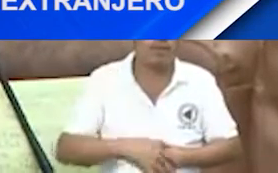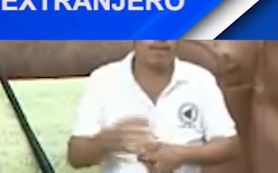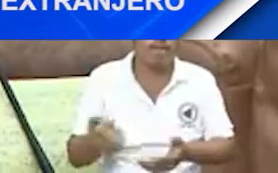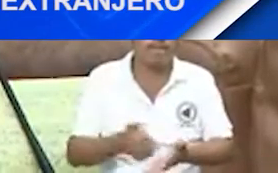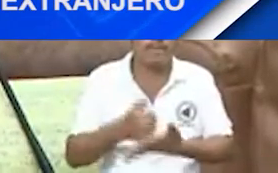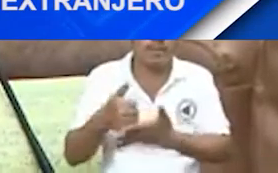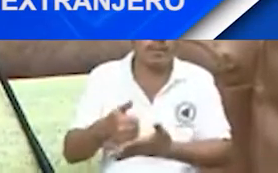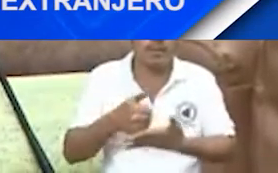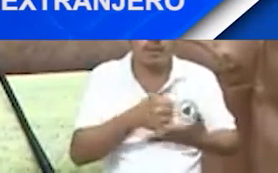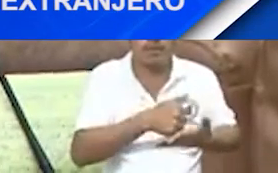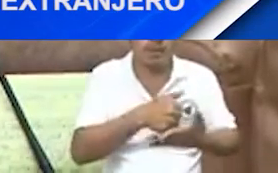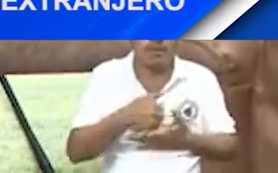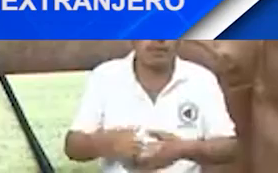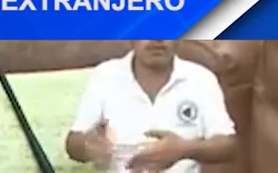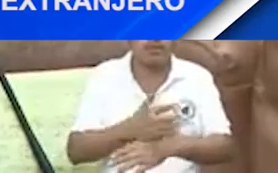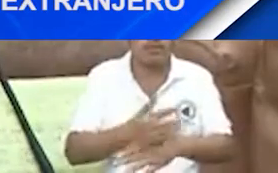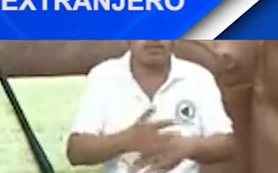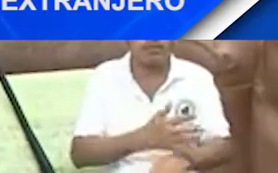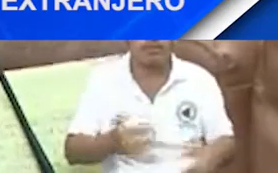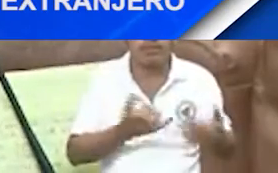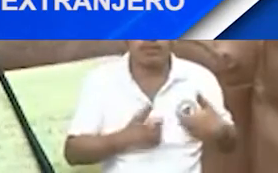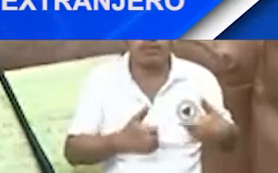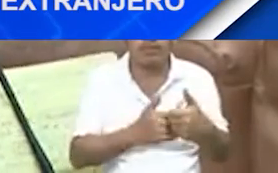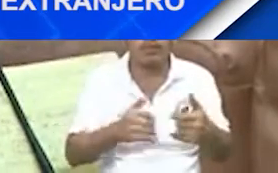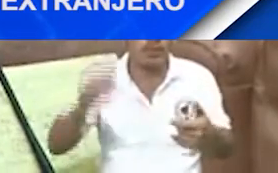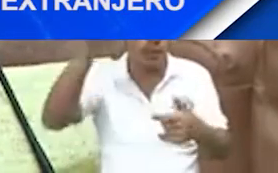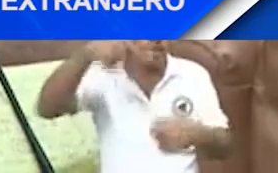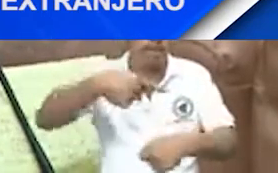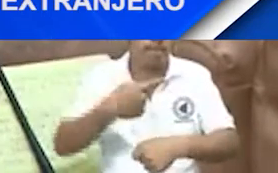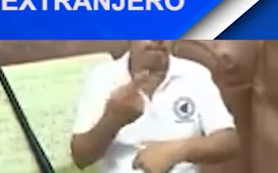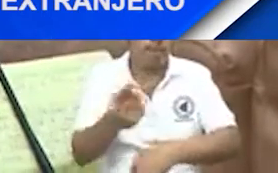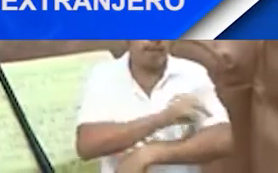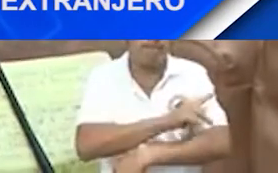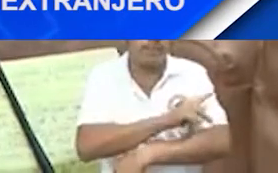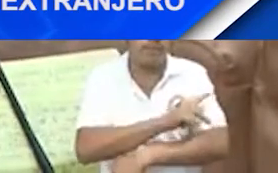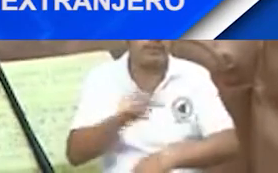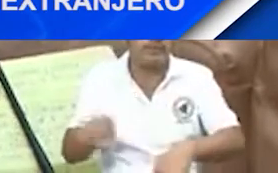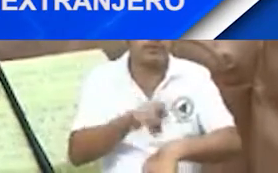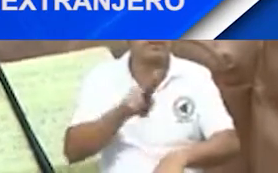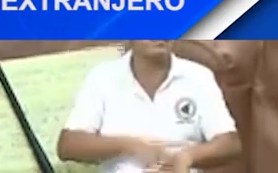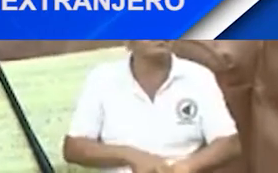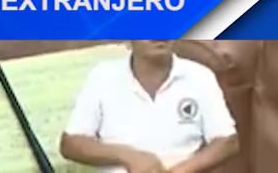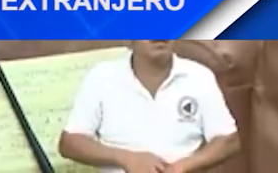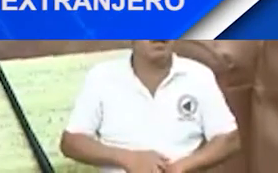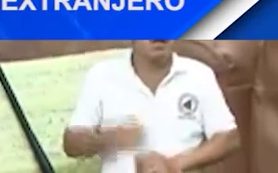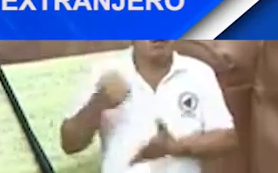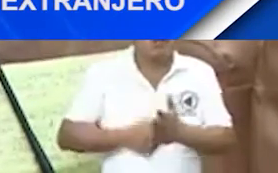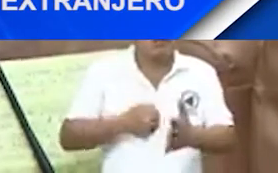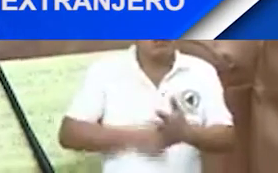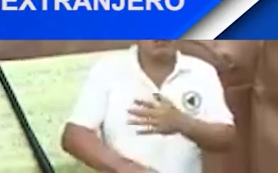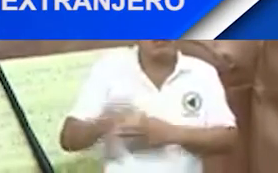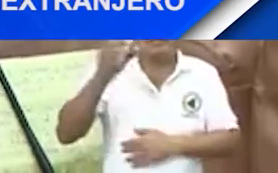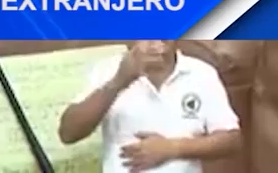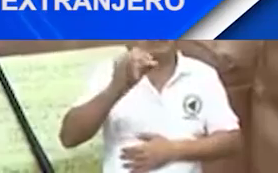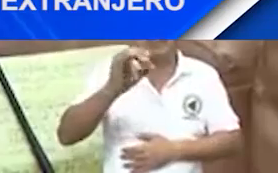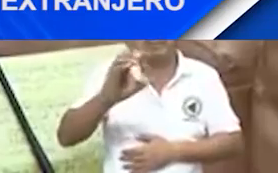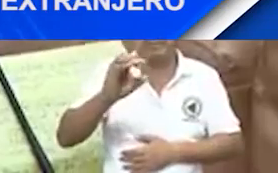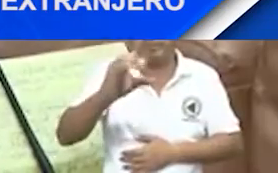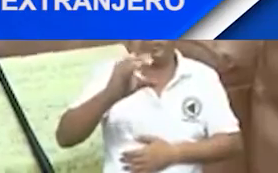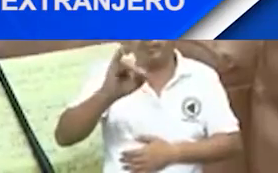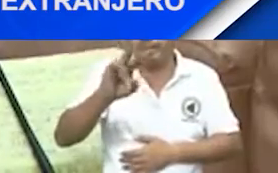la cooperación y el compromiso de nuestras instituciones y nuestra Policía Nacional, desde la Defensa Civil